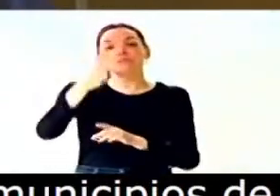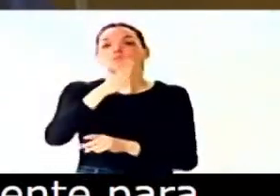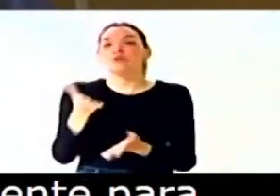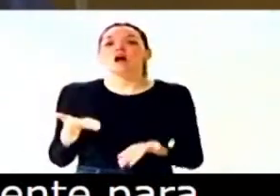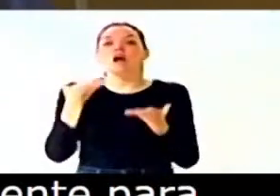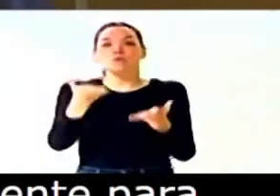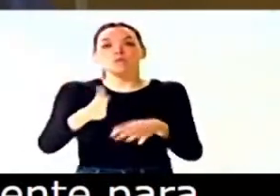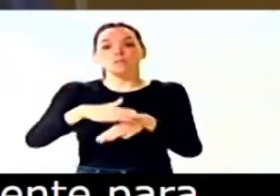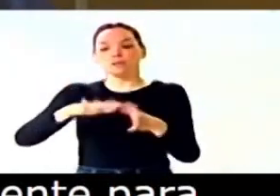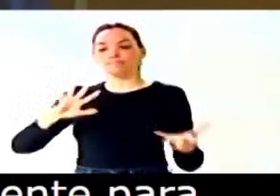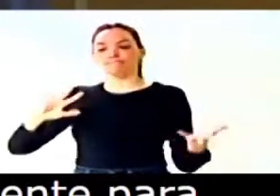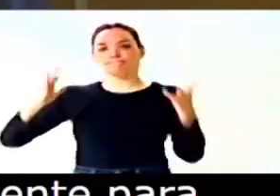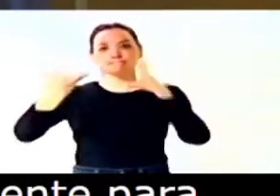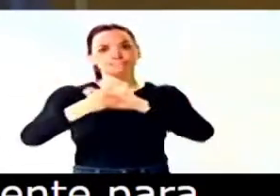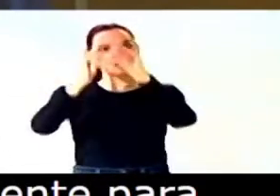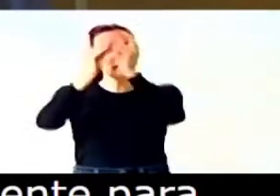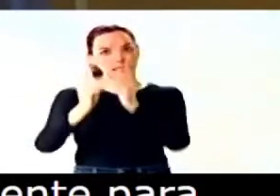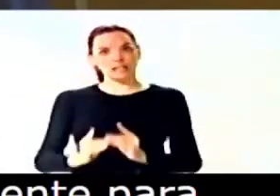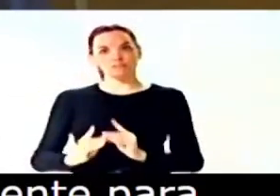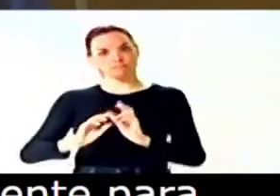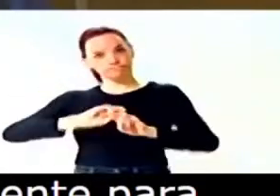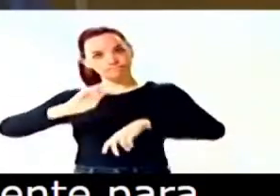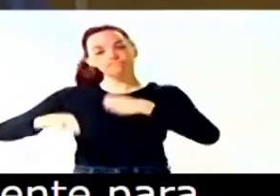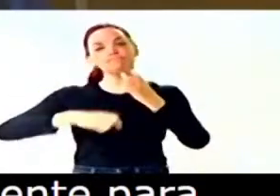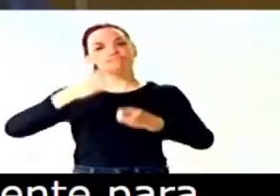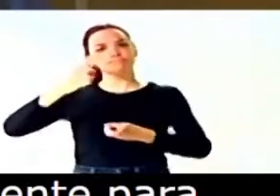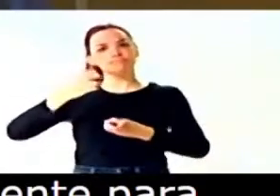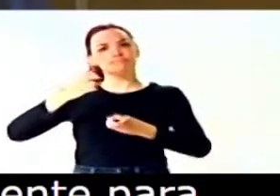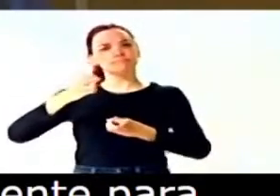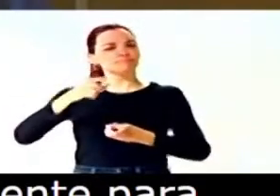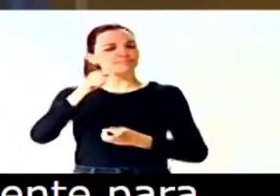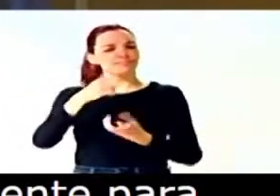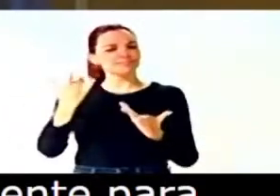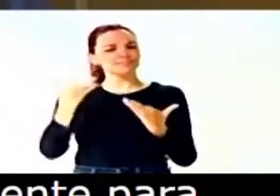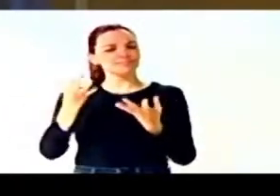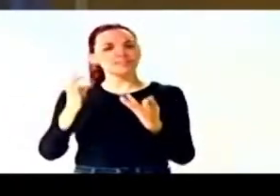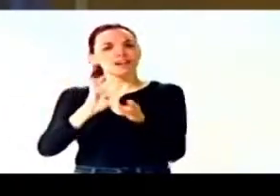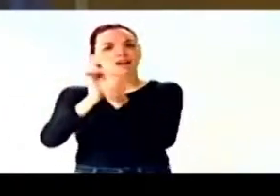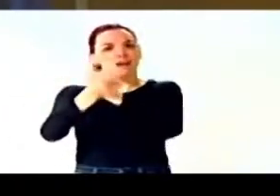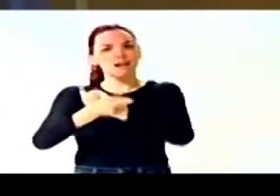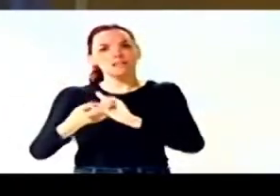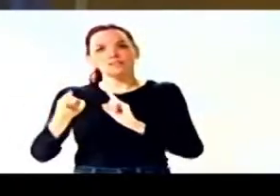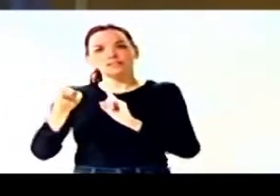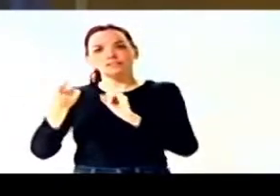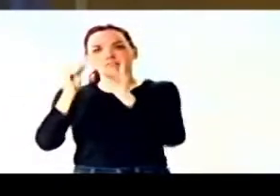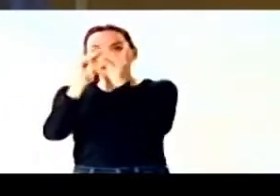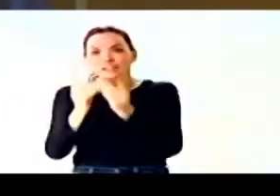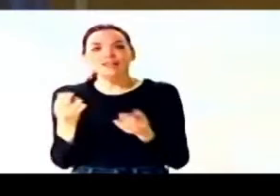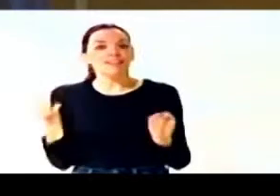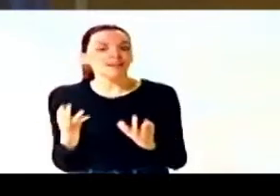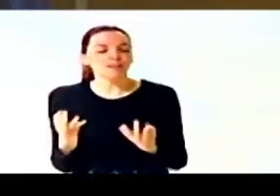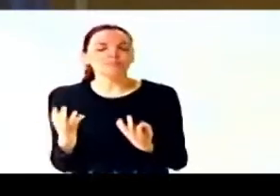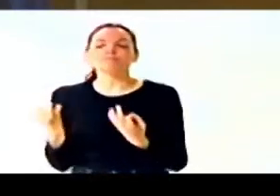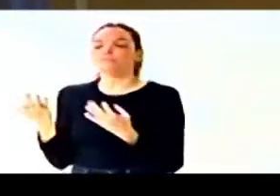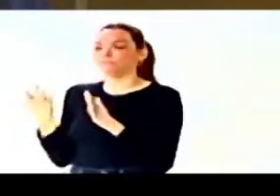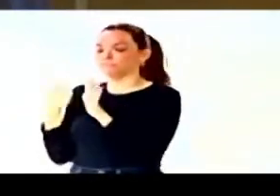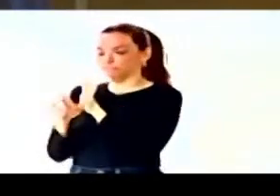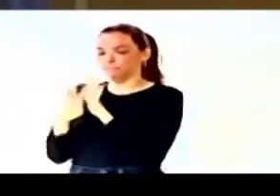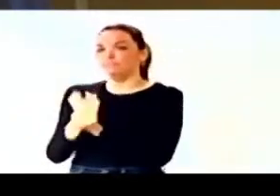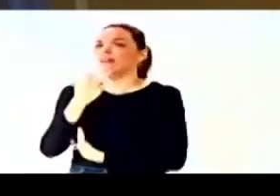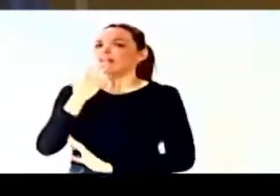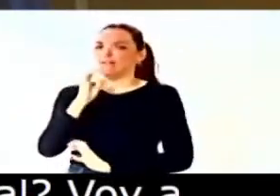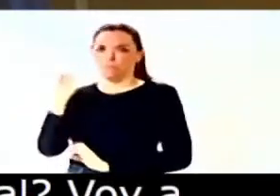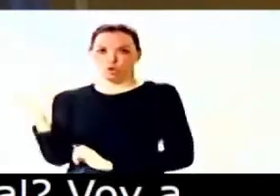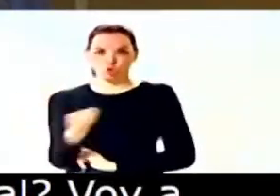su transformación digital. ¿Y en qué consiste esta transformación digital? Voy a poner varios